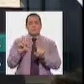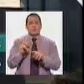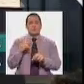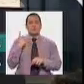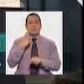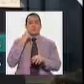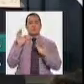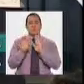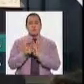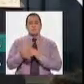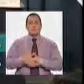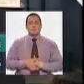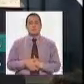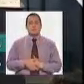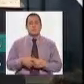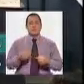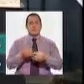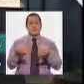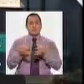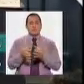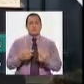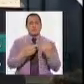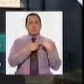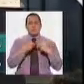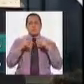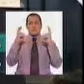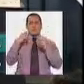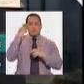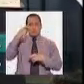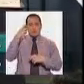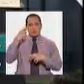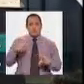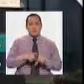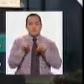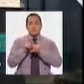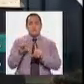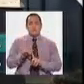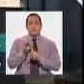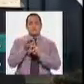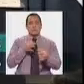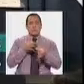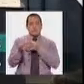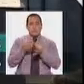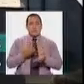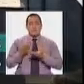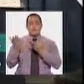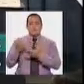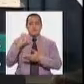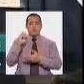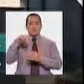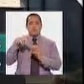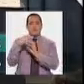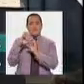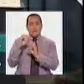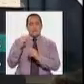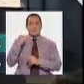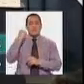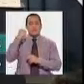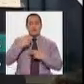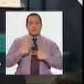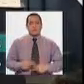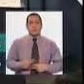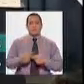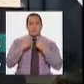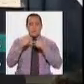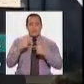solamente actores del ámbito político, sino principalmente, como dice mi compañero, de ONGs de derechos humanos? Ha